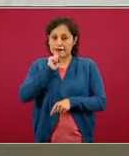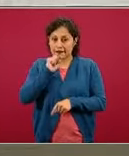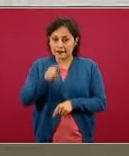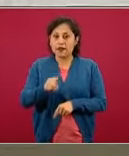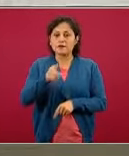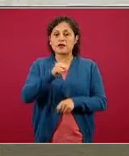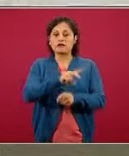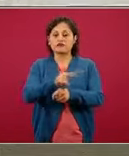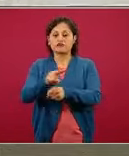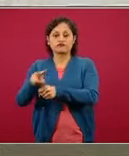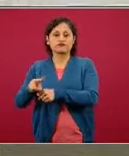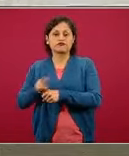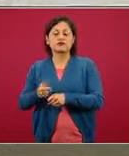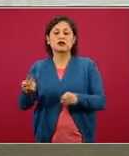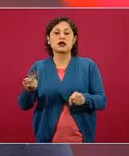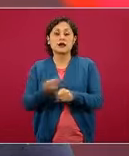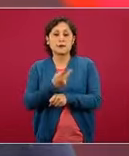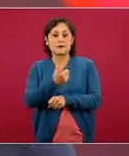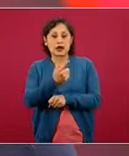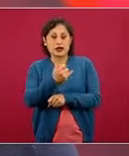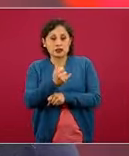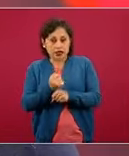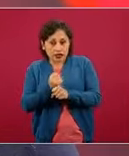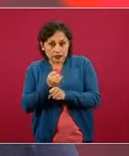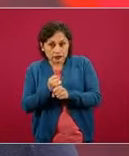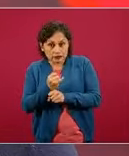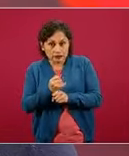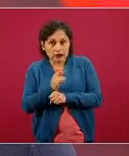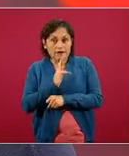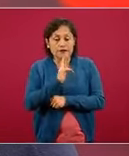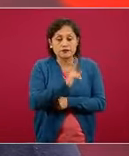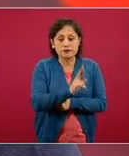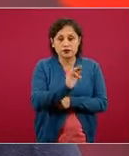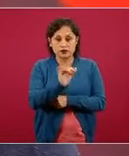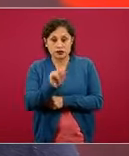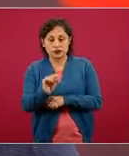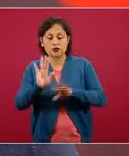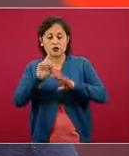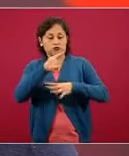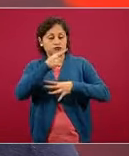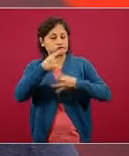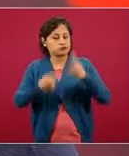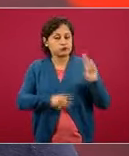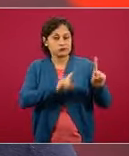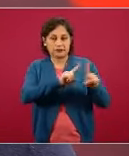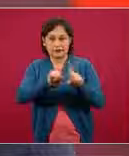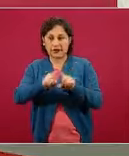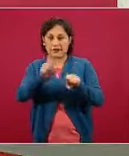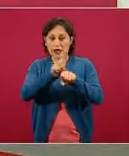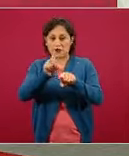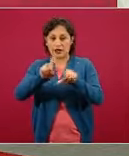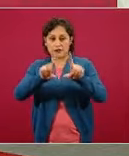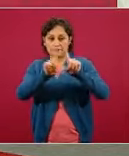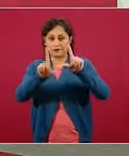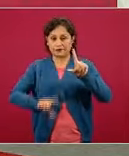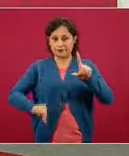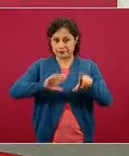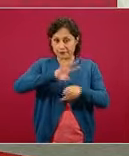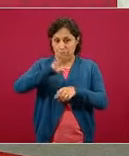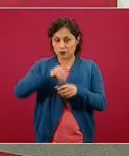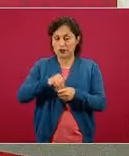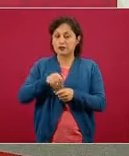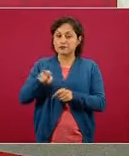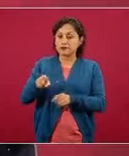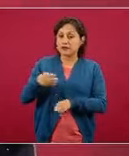capacidad diagnóstica también, es otro de los indicadores que se monitorean. Y en el caso de Tabasco, por lo menos hasta el